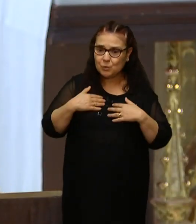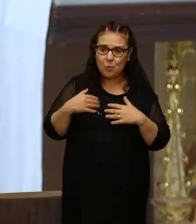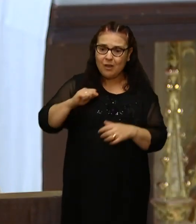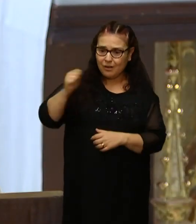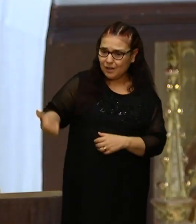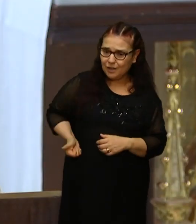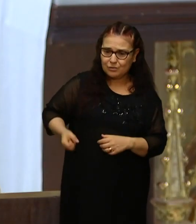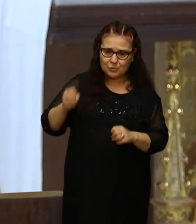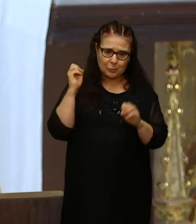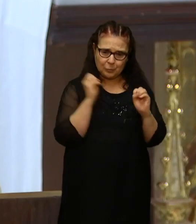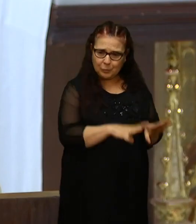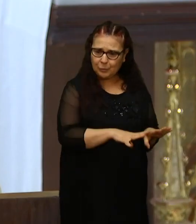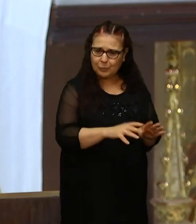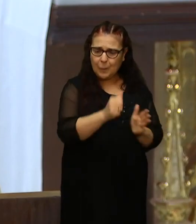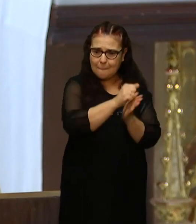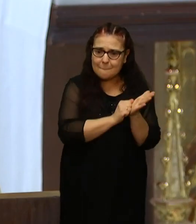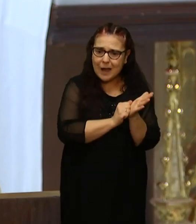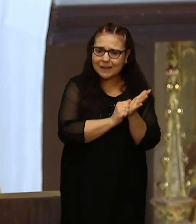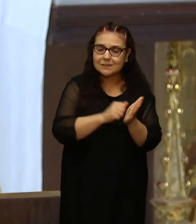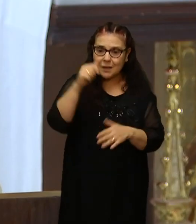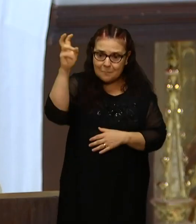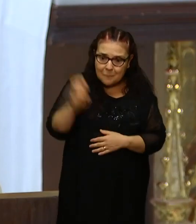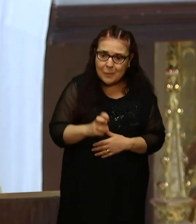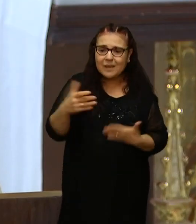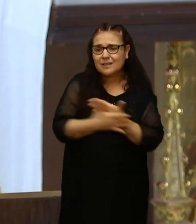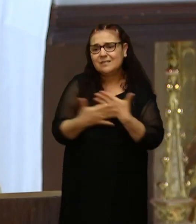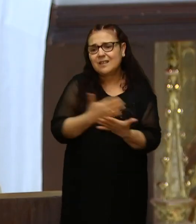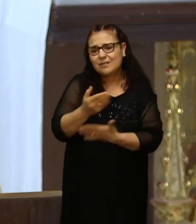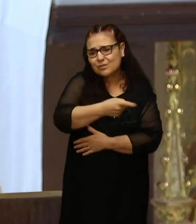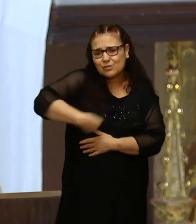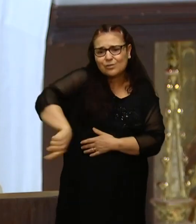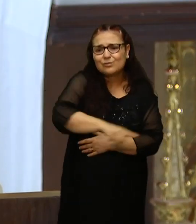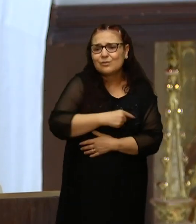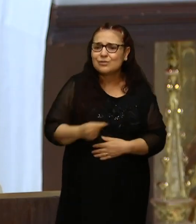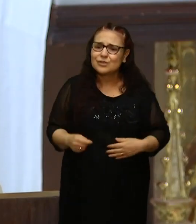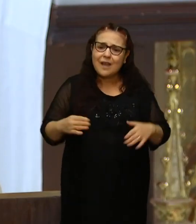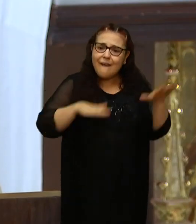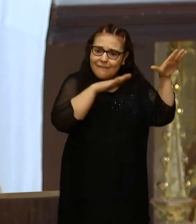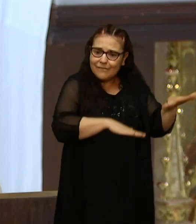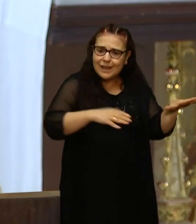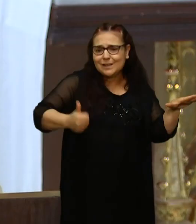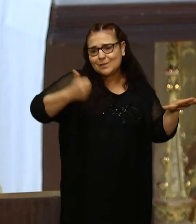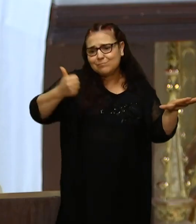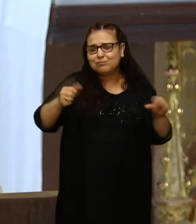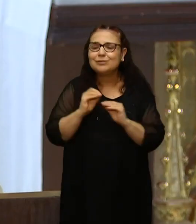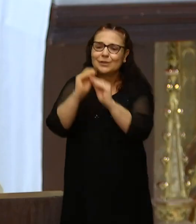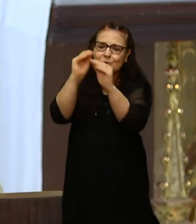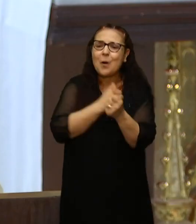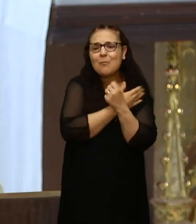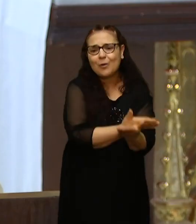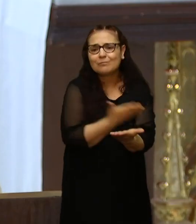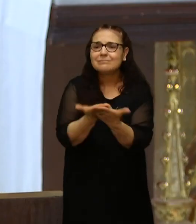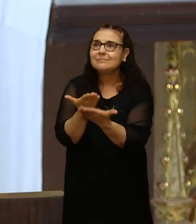ricos, ven entre nosotros y haznos cada vez más fieles a tu amor. Te lo